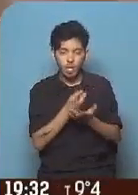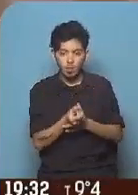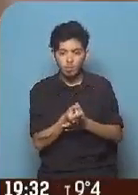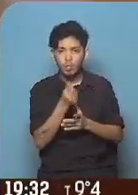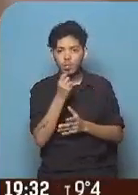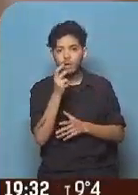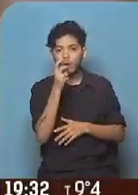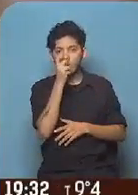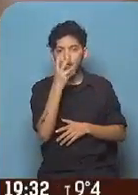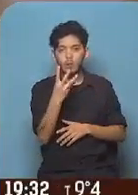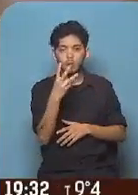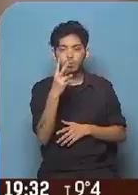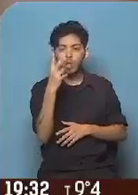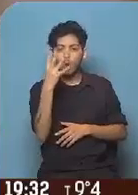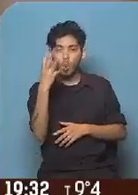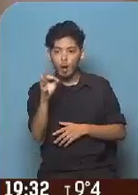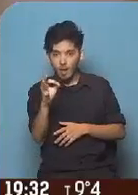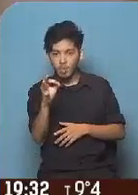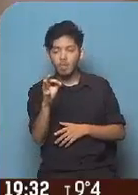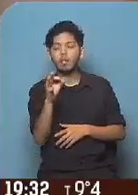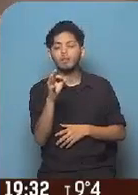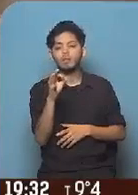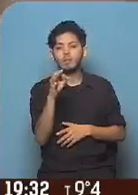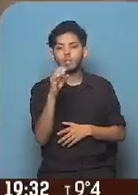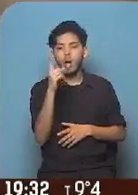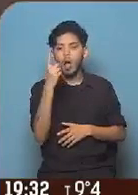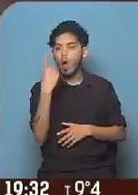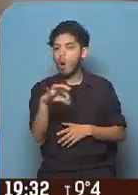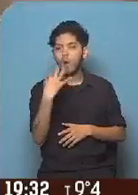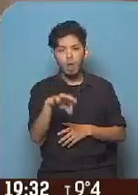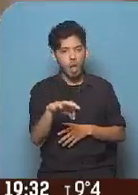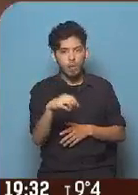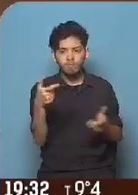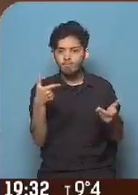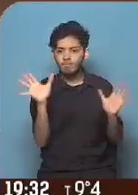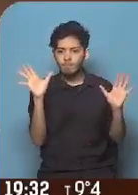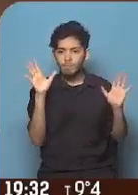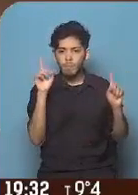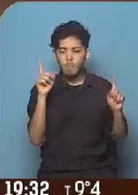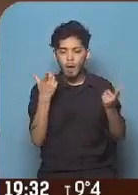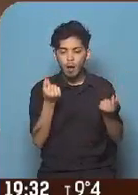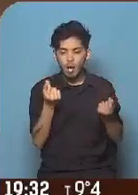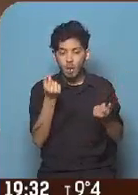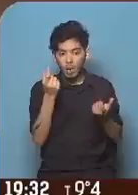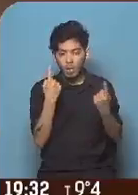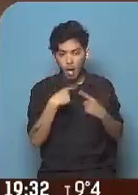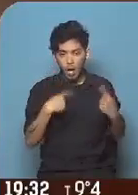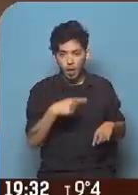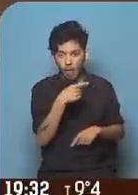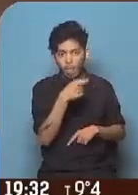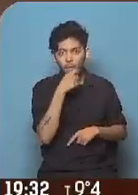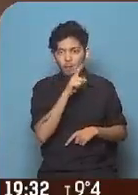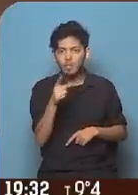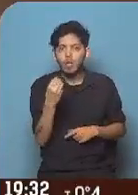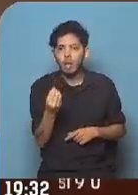Ley 24240, están obligados a exhibir el precio del producto. Porque si no,